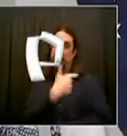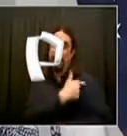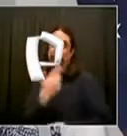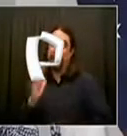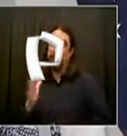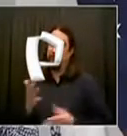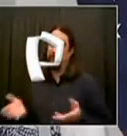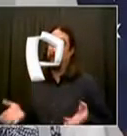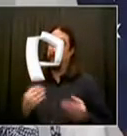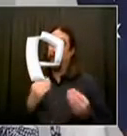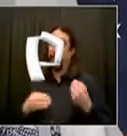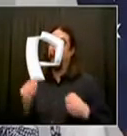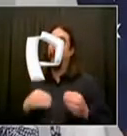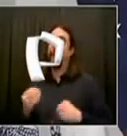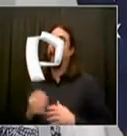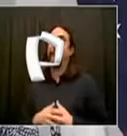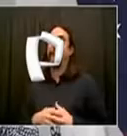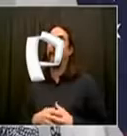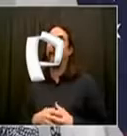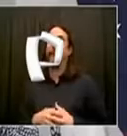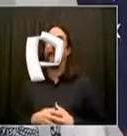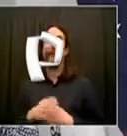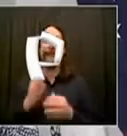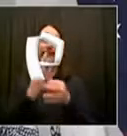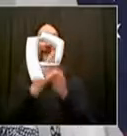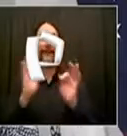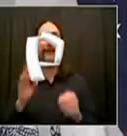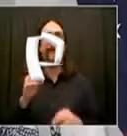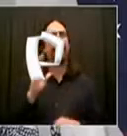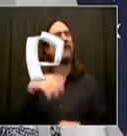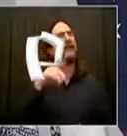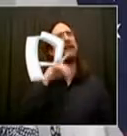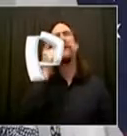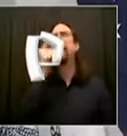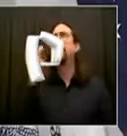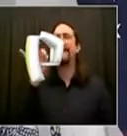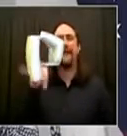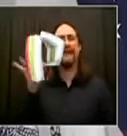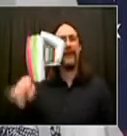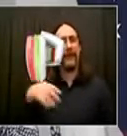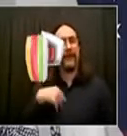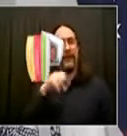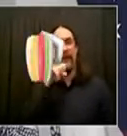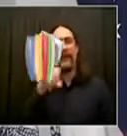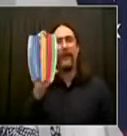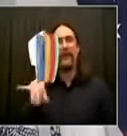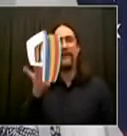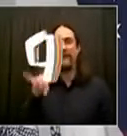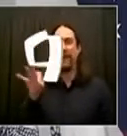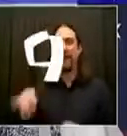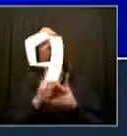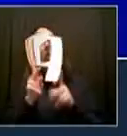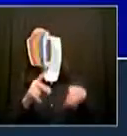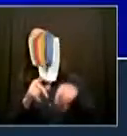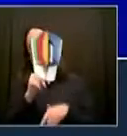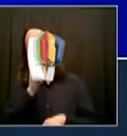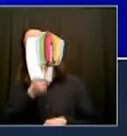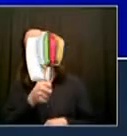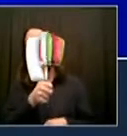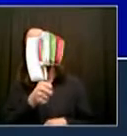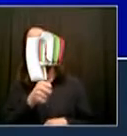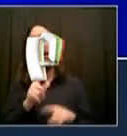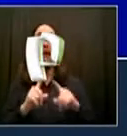y hamburguesas gratis. De esta manera, el Estado trata de incentivar a la población a inmunizarse, pues según